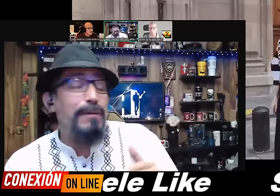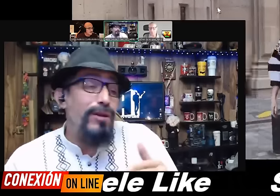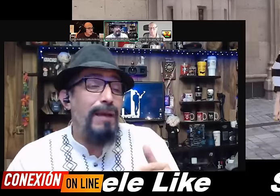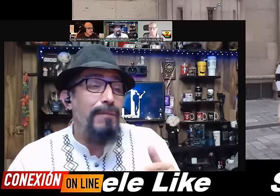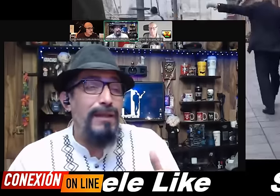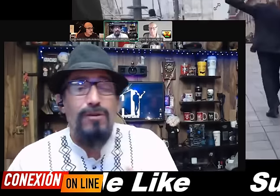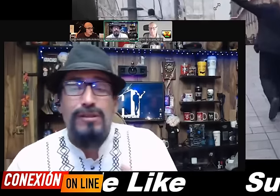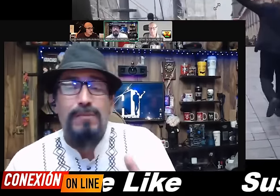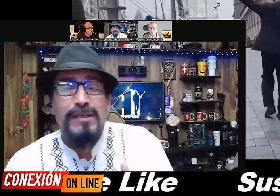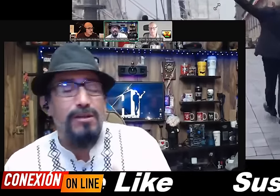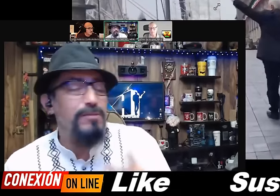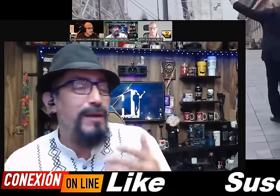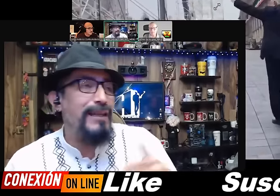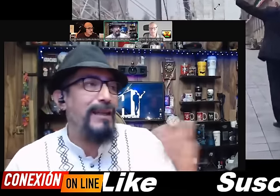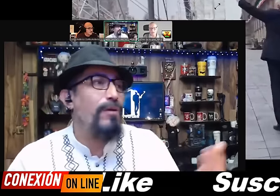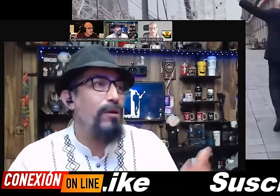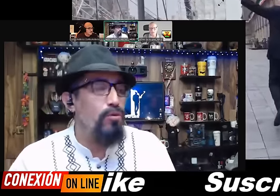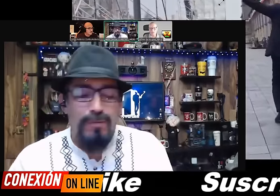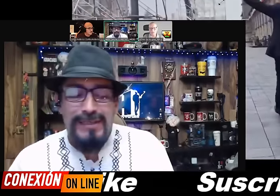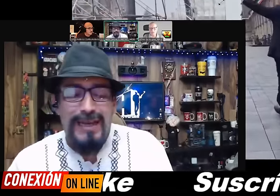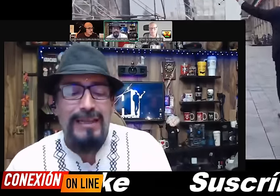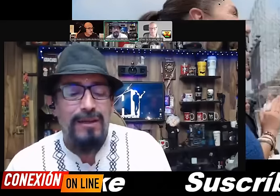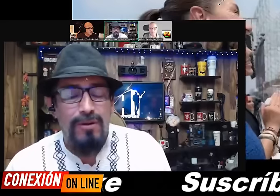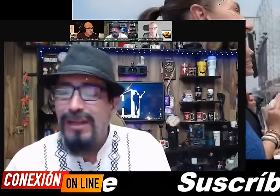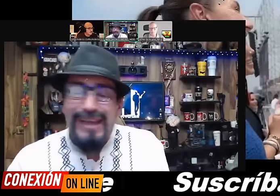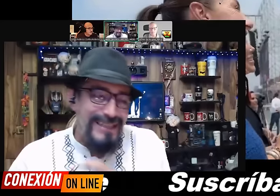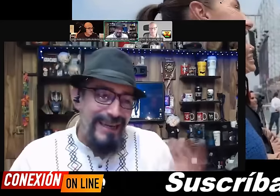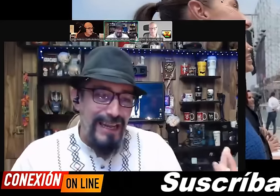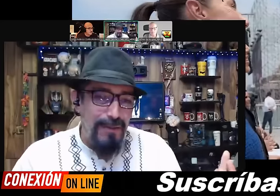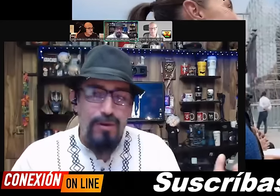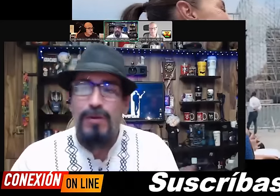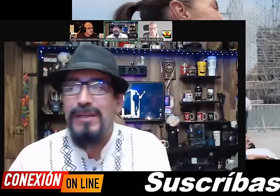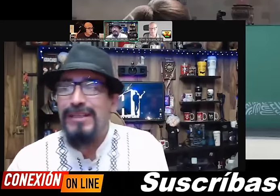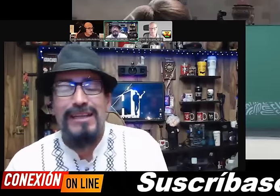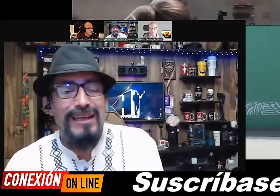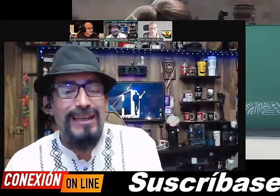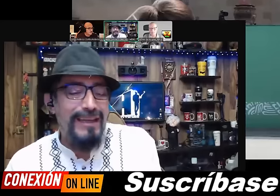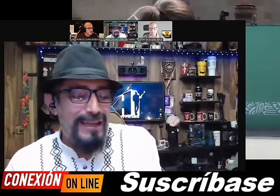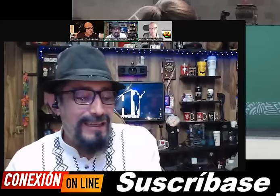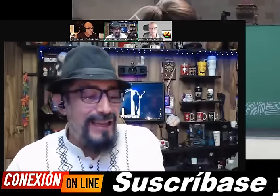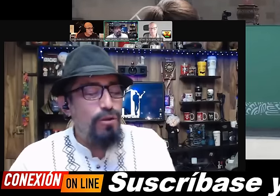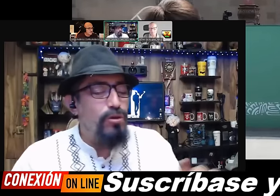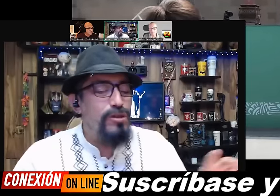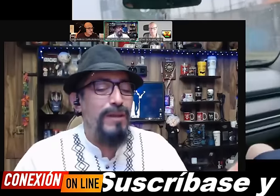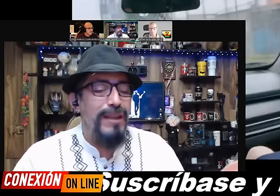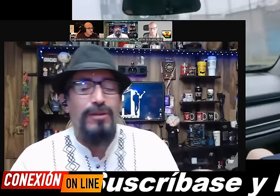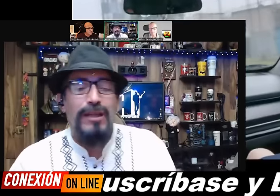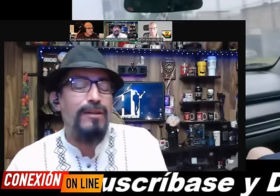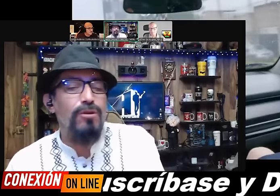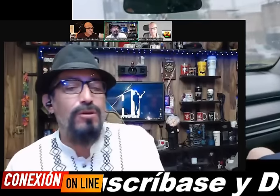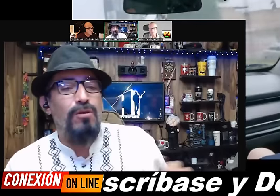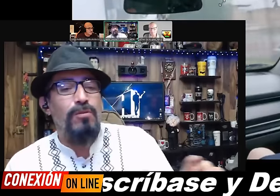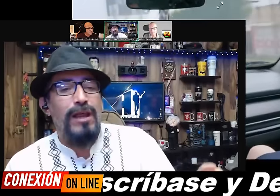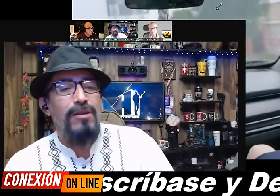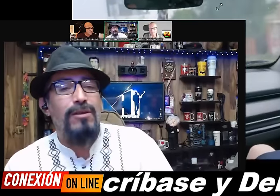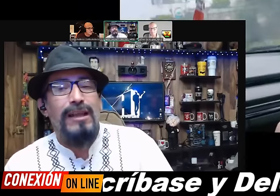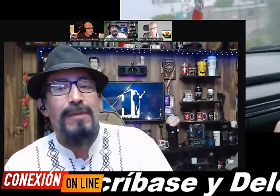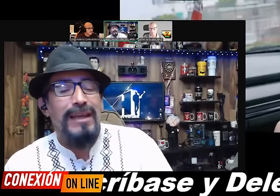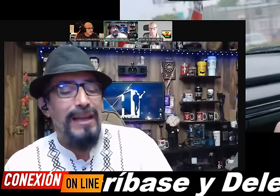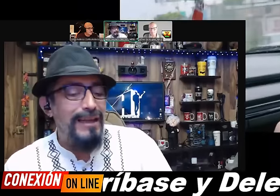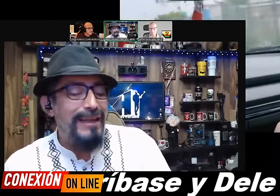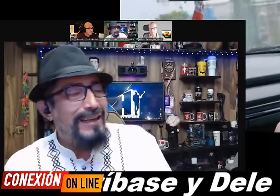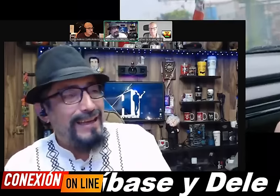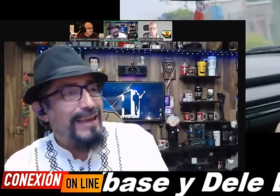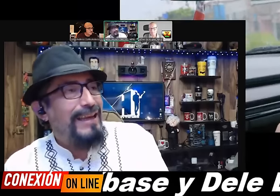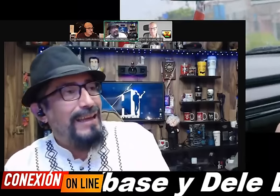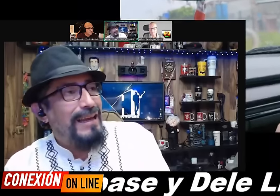de comprar lógicamente los empresarios van a tener un recurso más grande no es increíble como el presidente tiene todo esto medid tiene todo